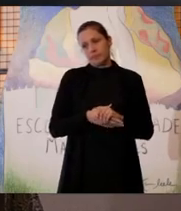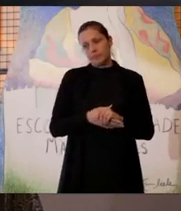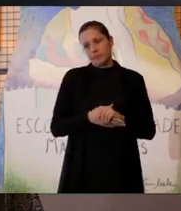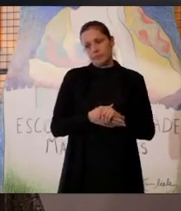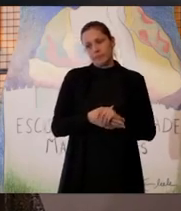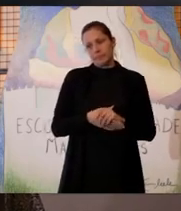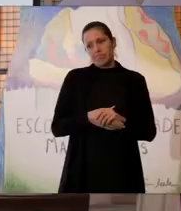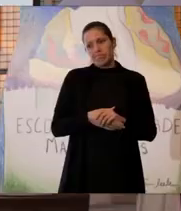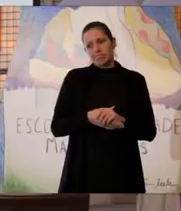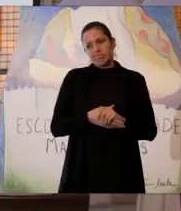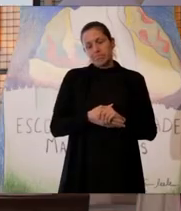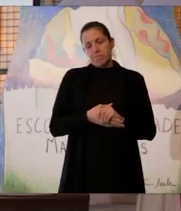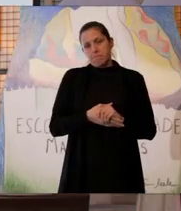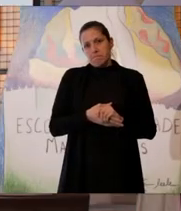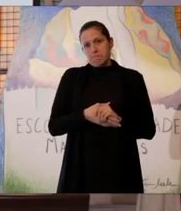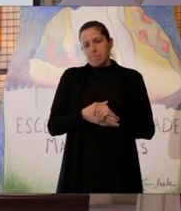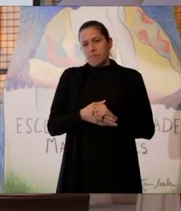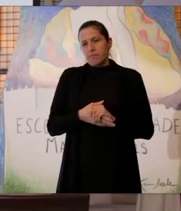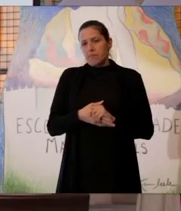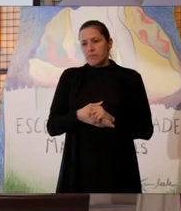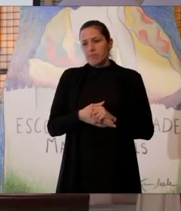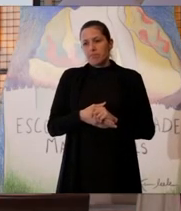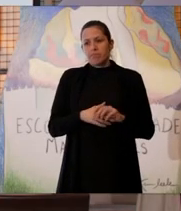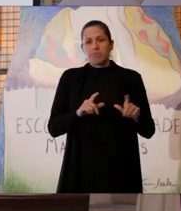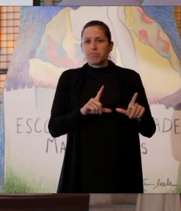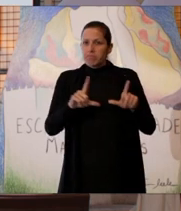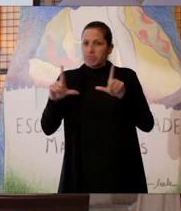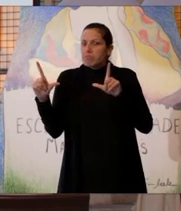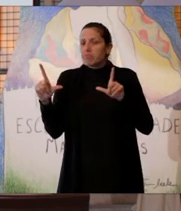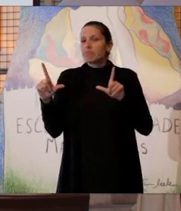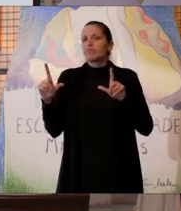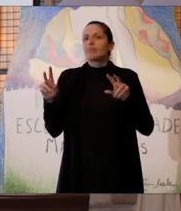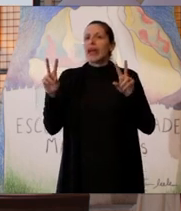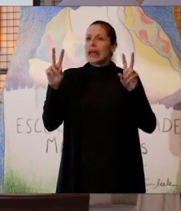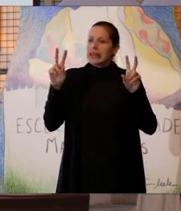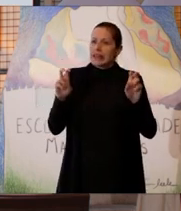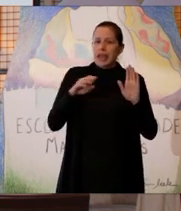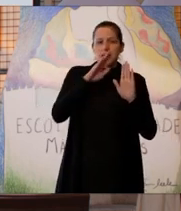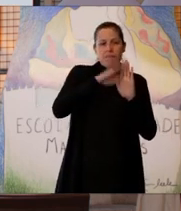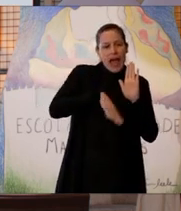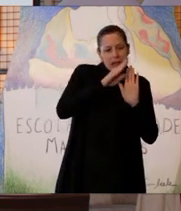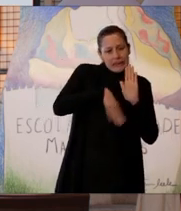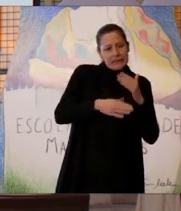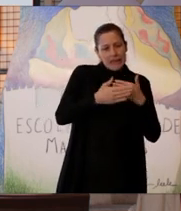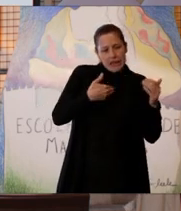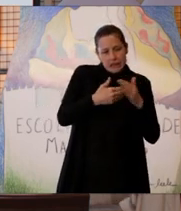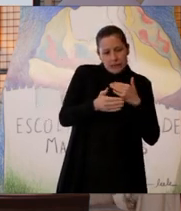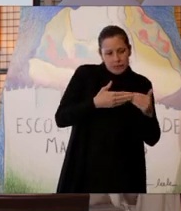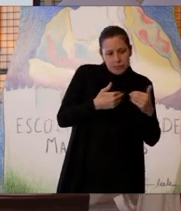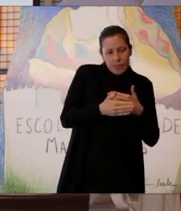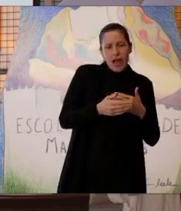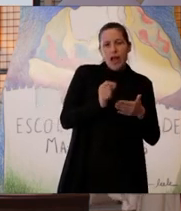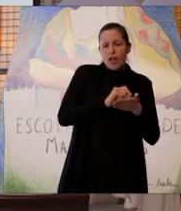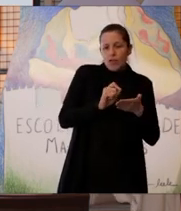y claro Esto no es que lo diga yo lo de que las listas las siguen haciendo hombres y que quienes